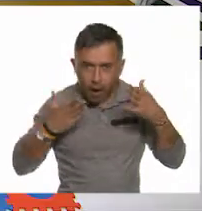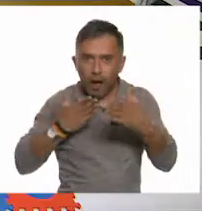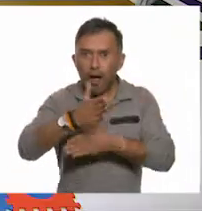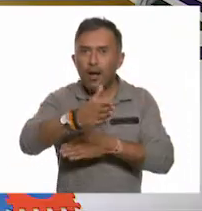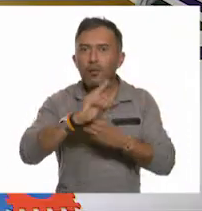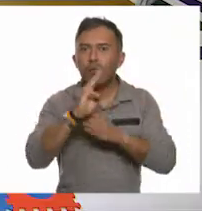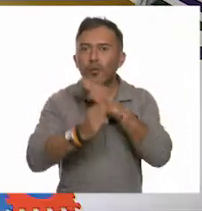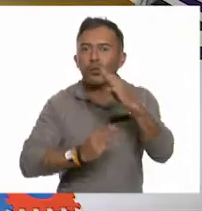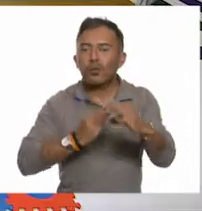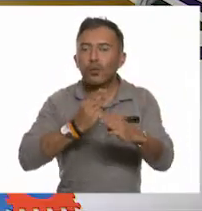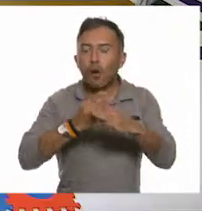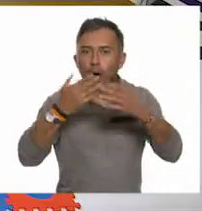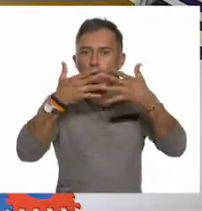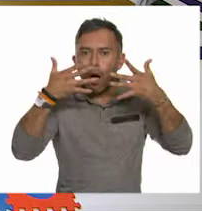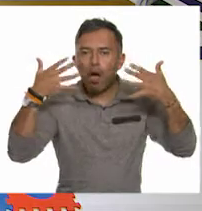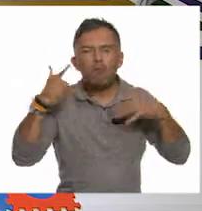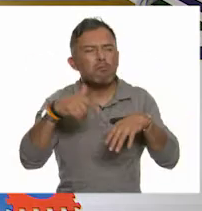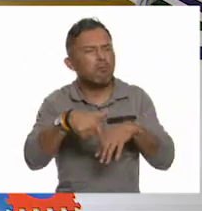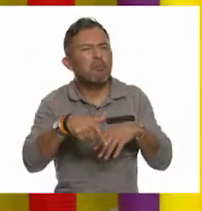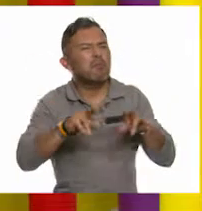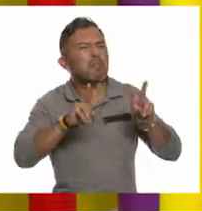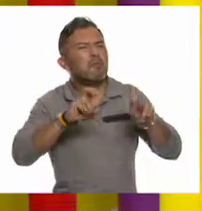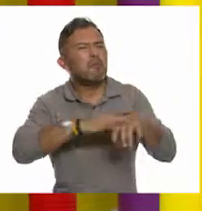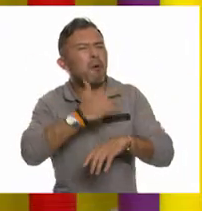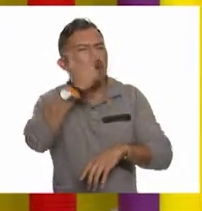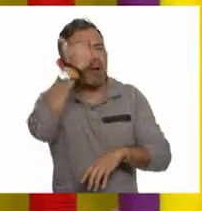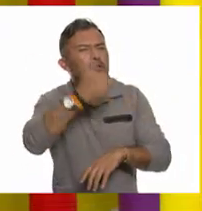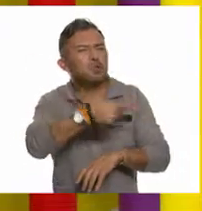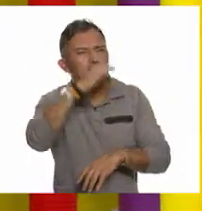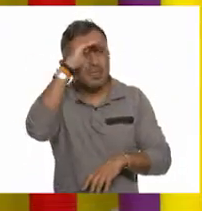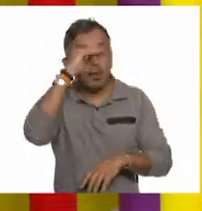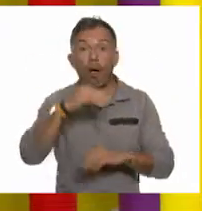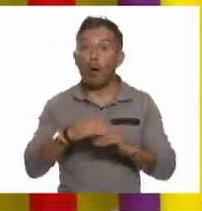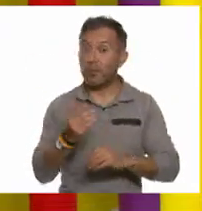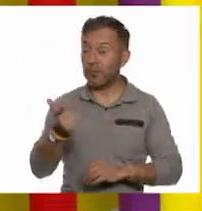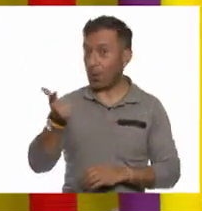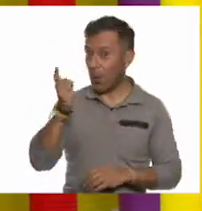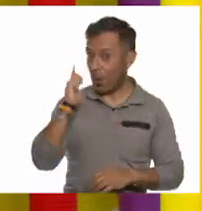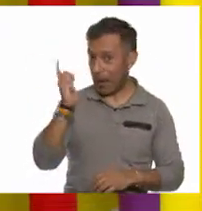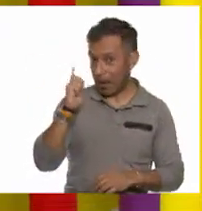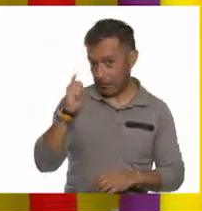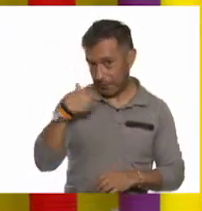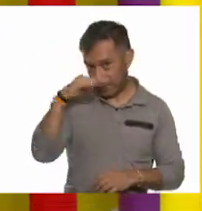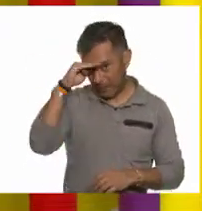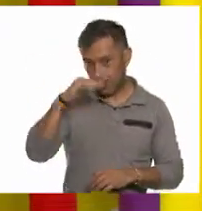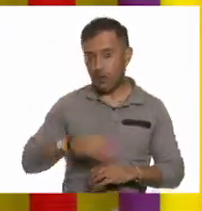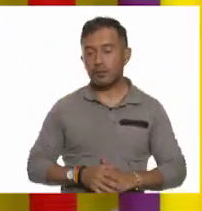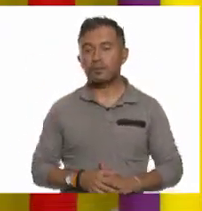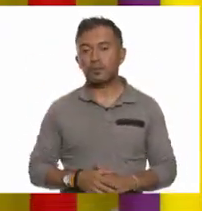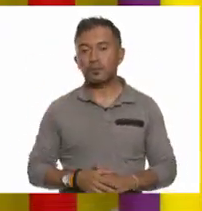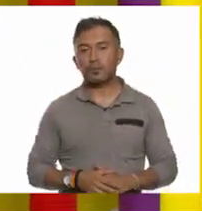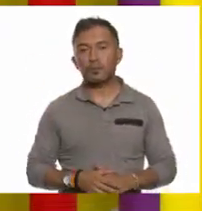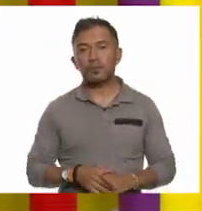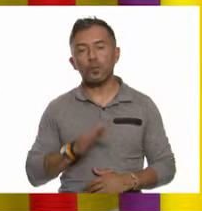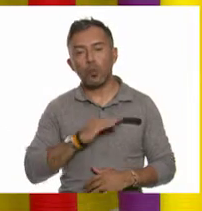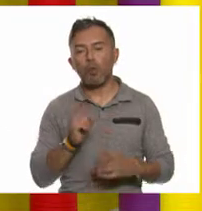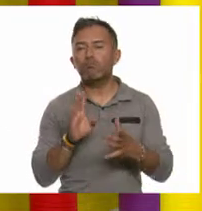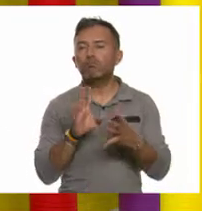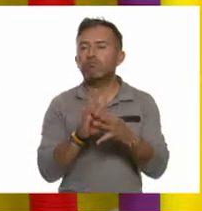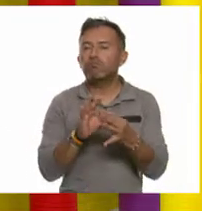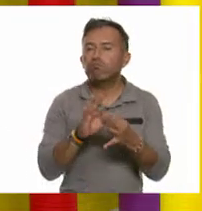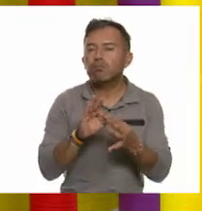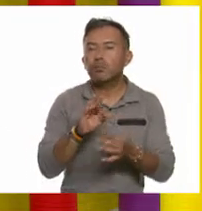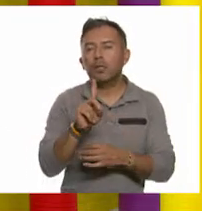se llame hoy la clase así? Ay, pues ojalá y esperemos que porque vamos a ver algunos